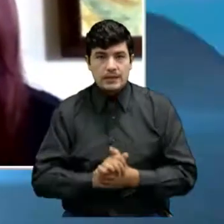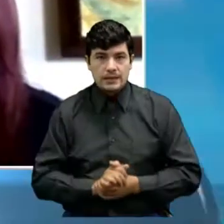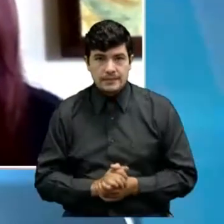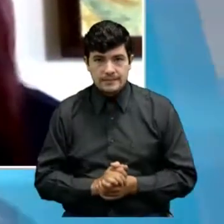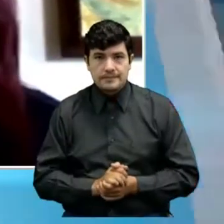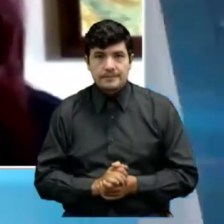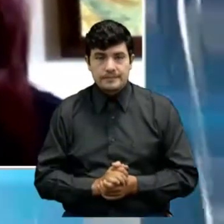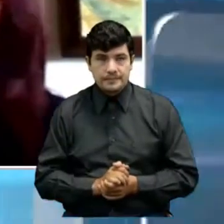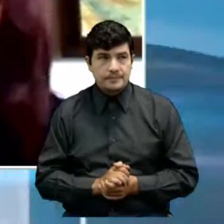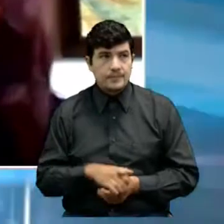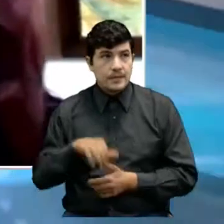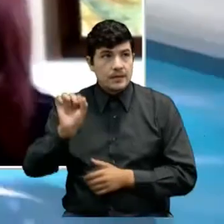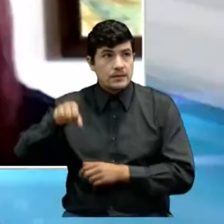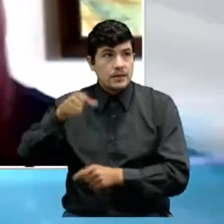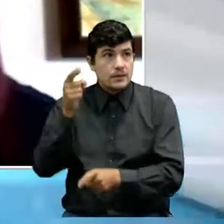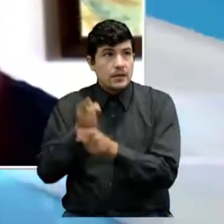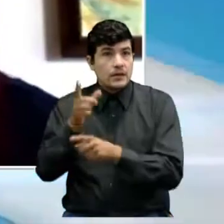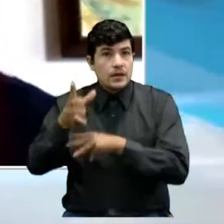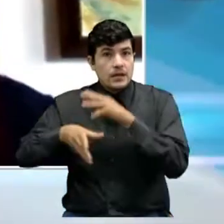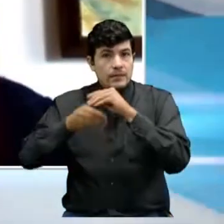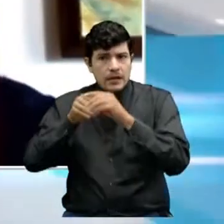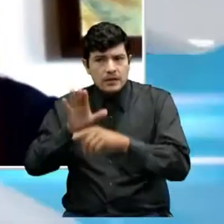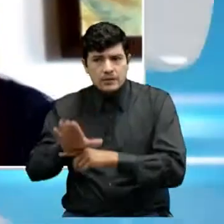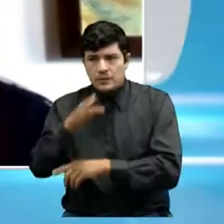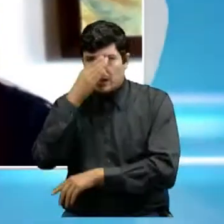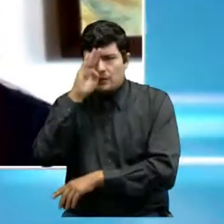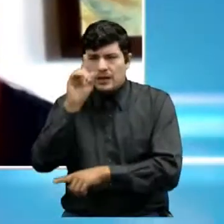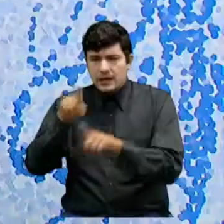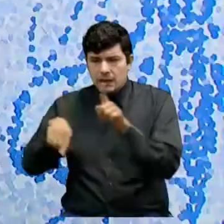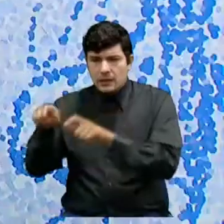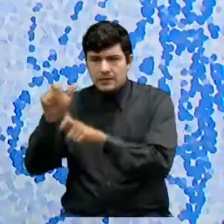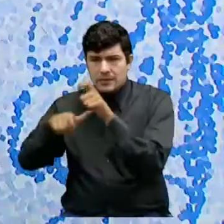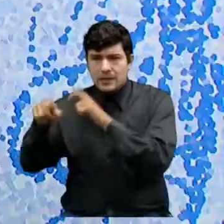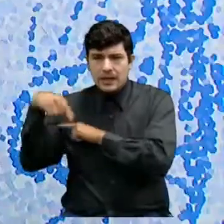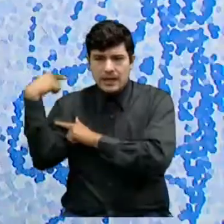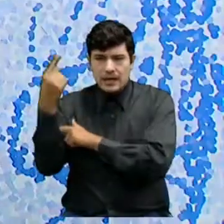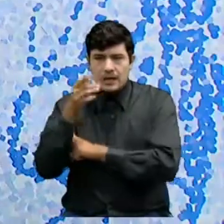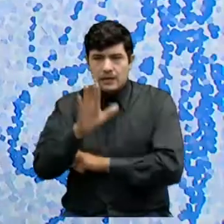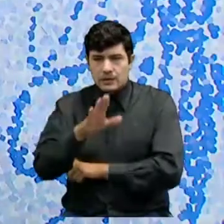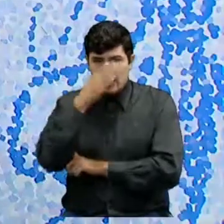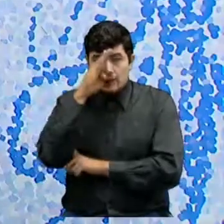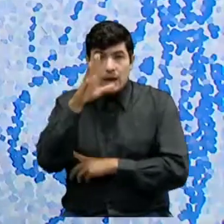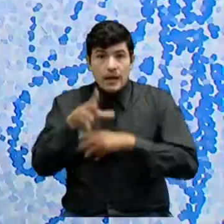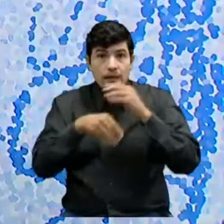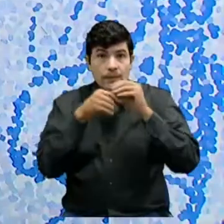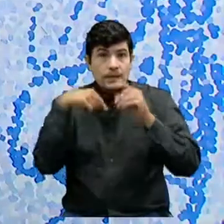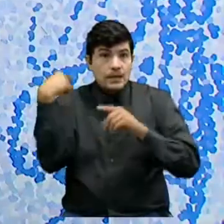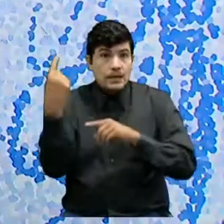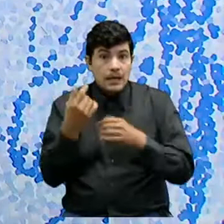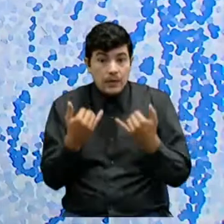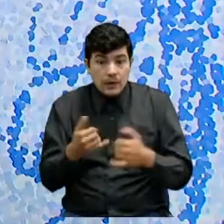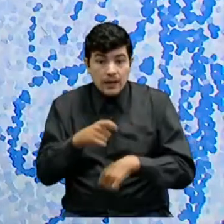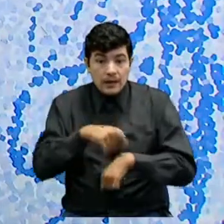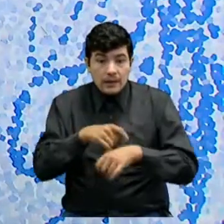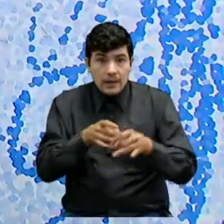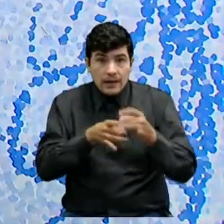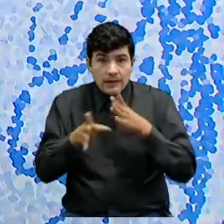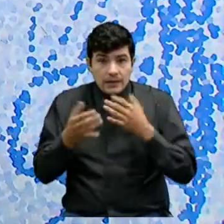del 2020, igual pues es una inquietud que tienen nuestros televidentes, ya que normalmente por esta